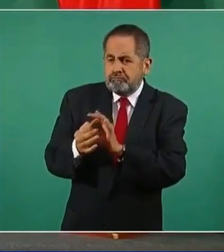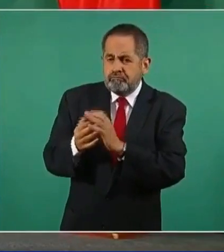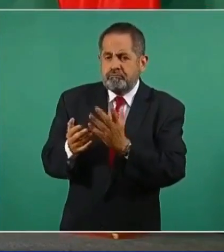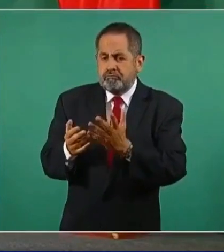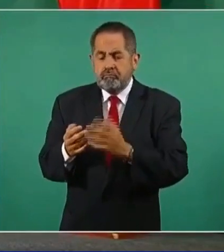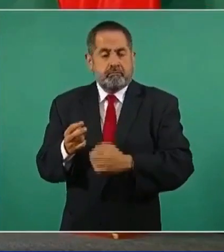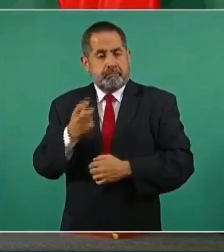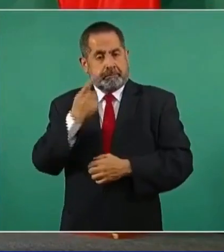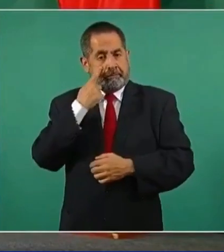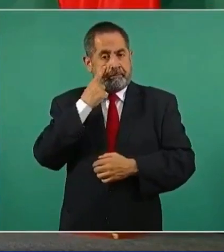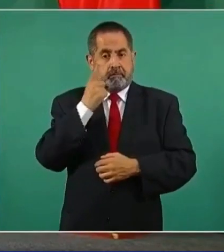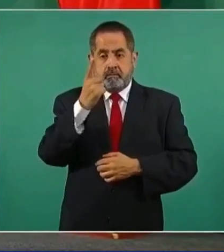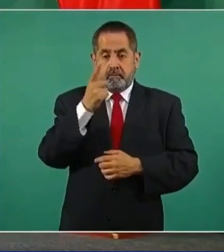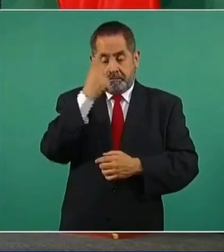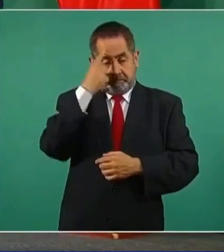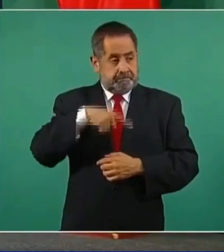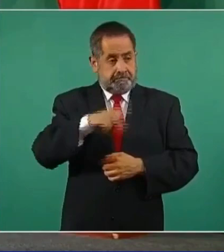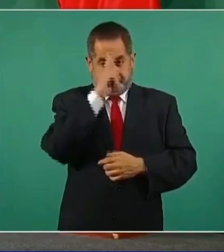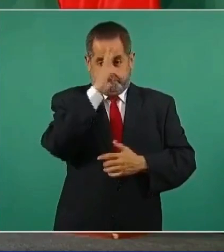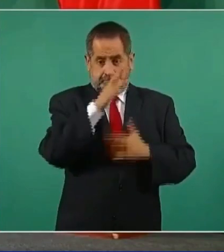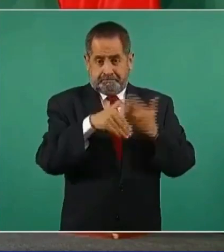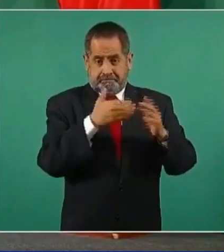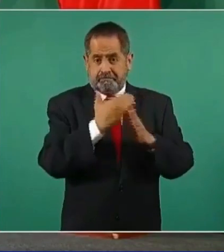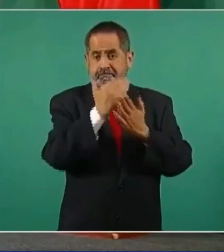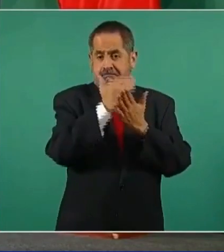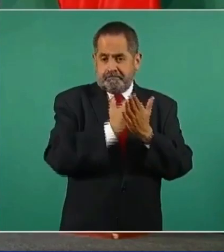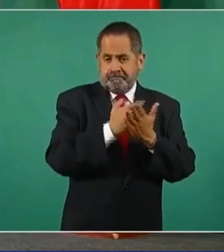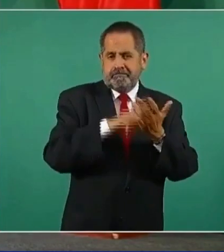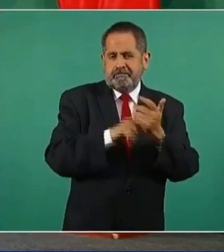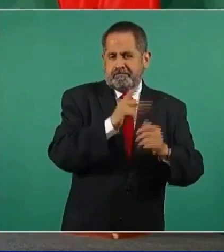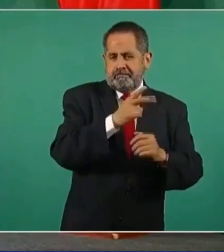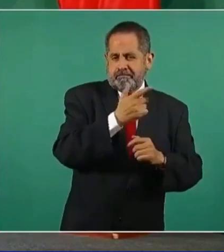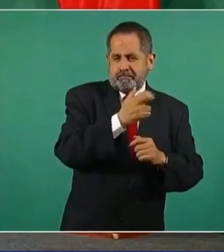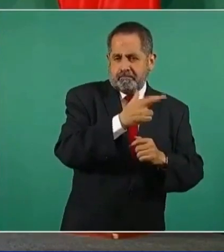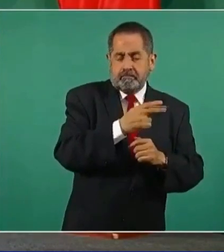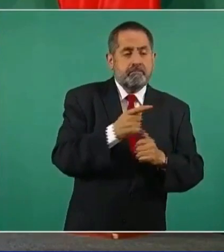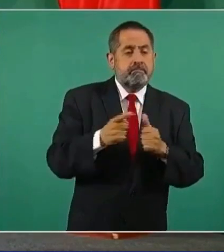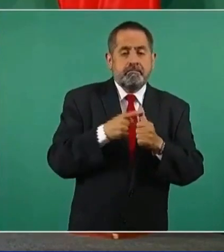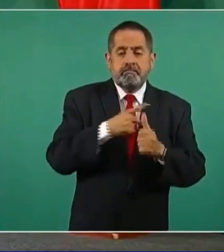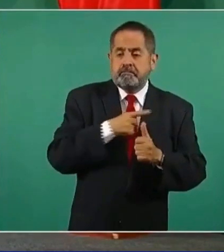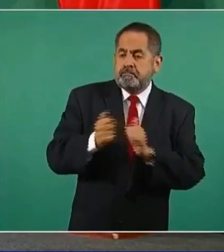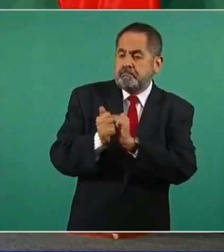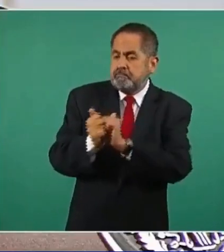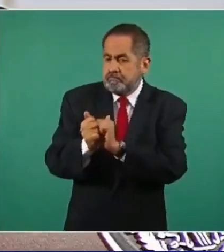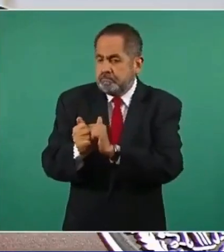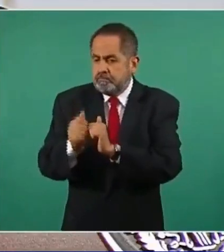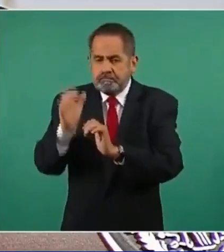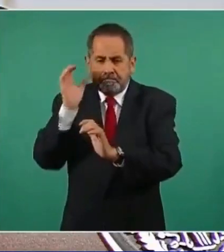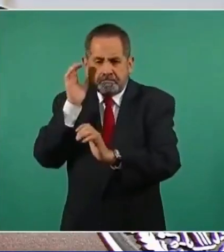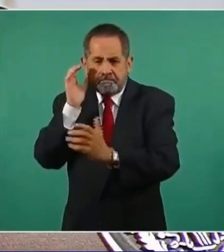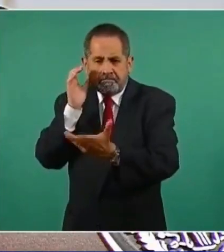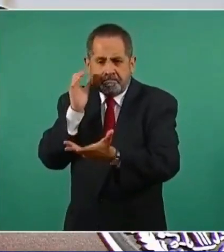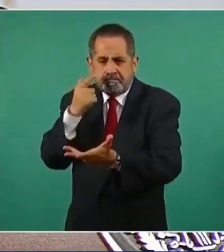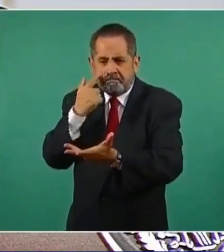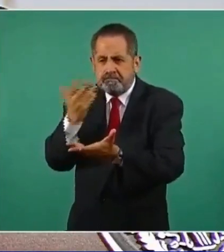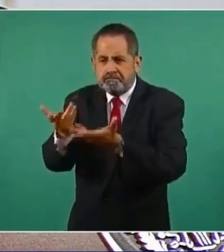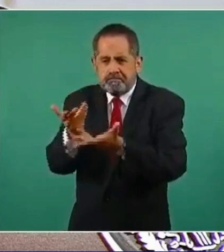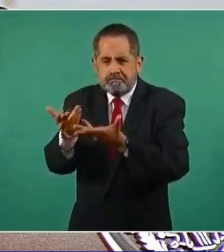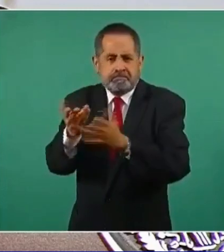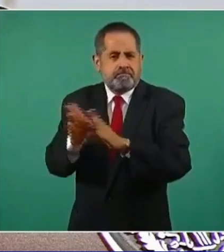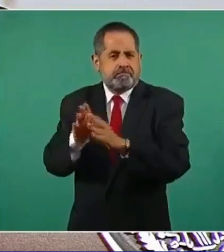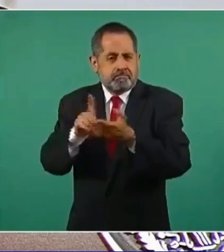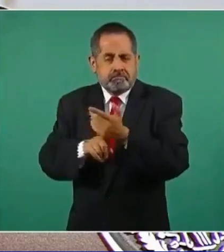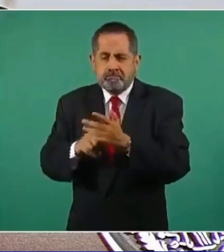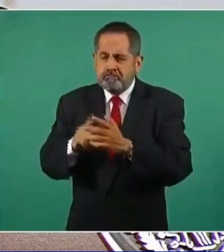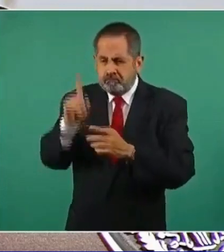fundamental de la prevención de la violencia por razón de género es la cercanía la escucha, el